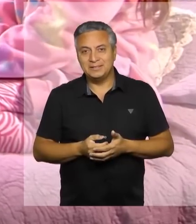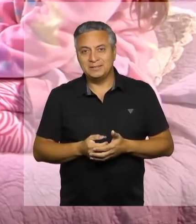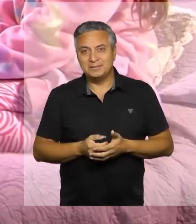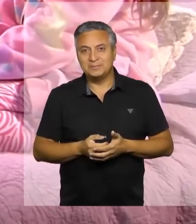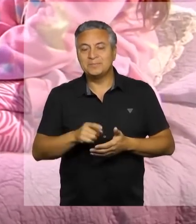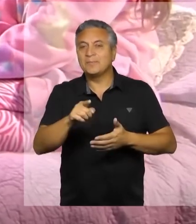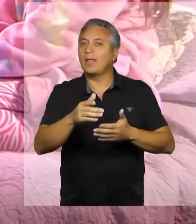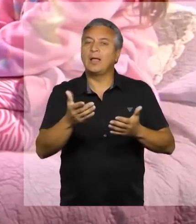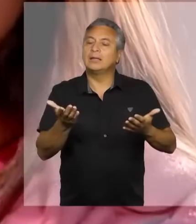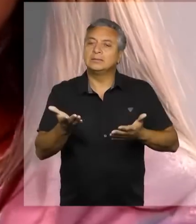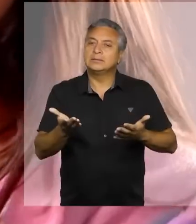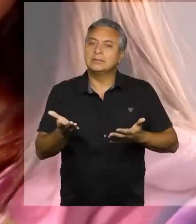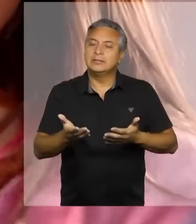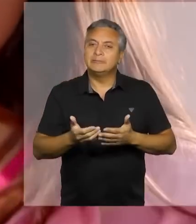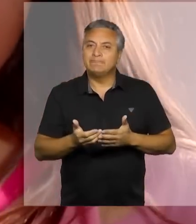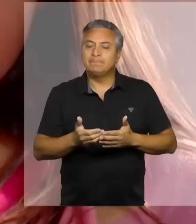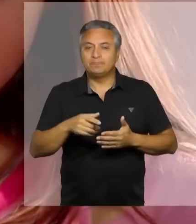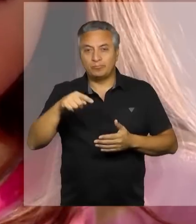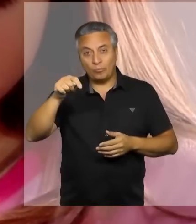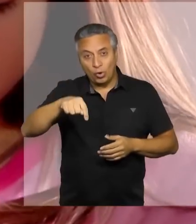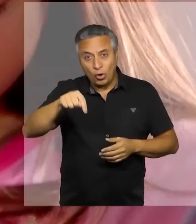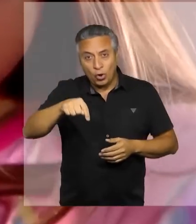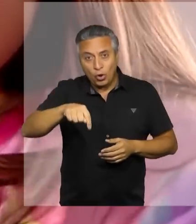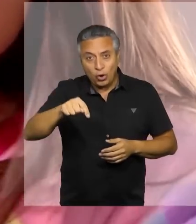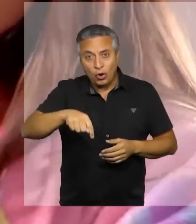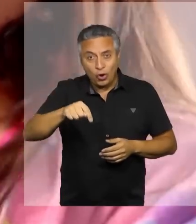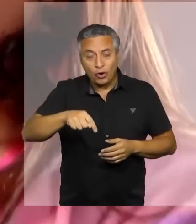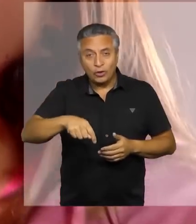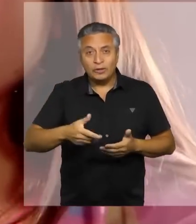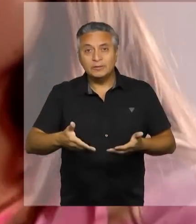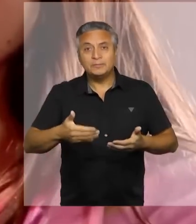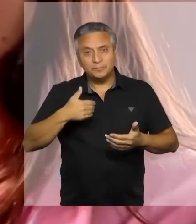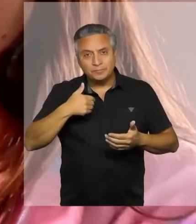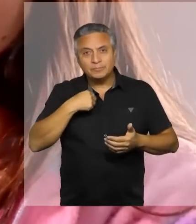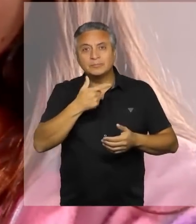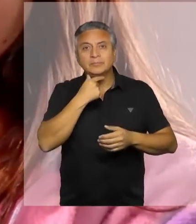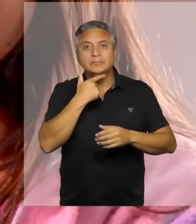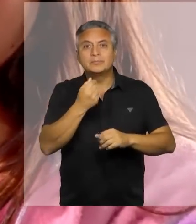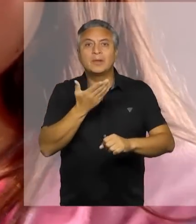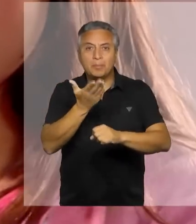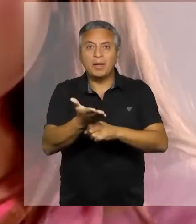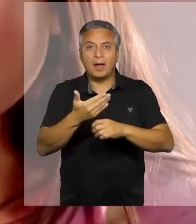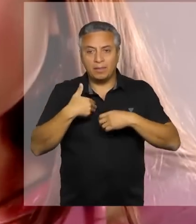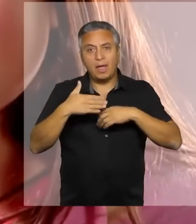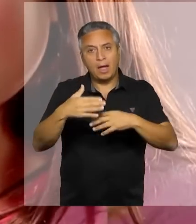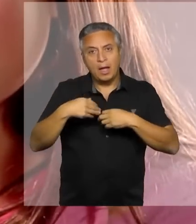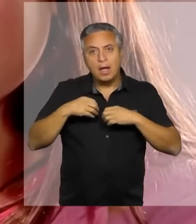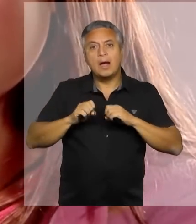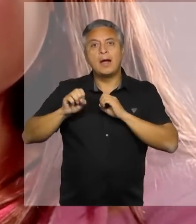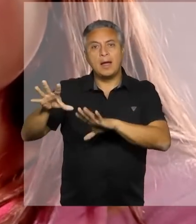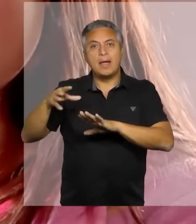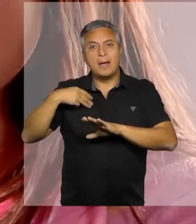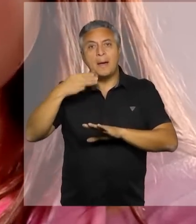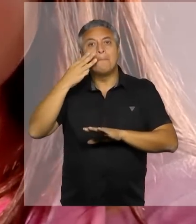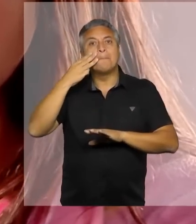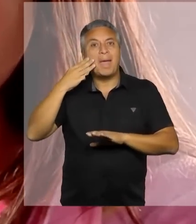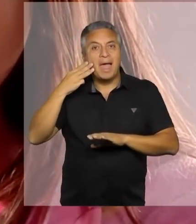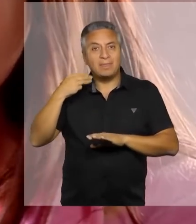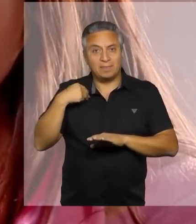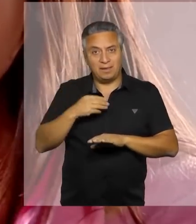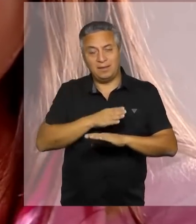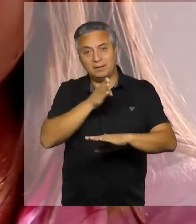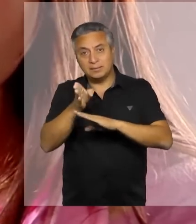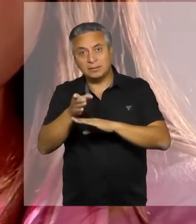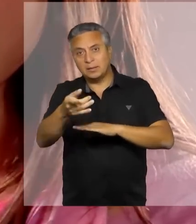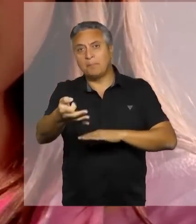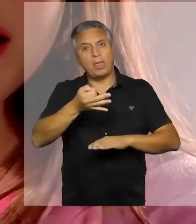Es que... hoy día... yo le quería pedir que me fuera a dejar donde el Mati y me dijo